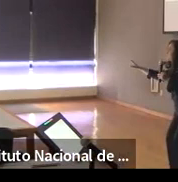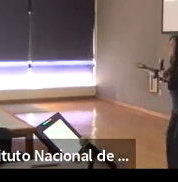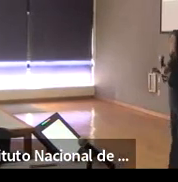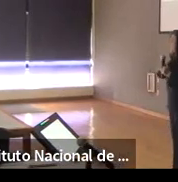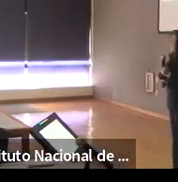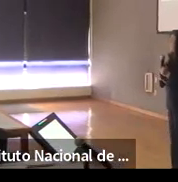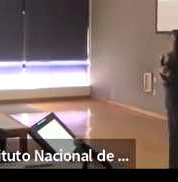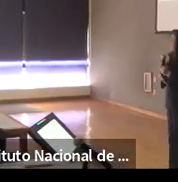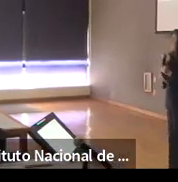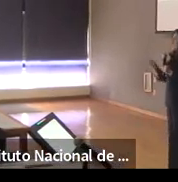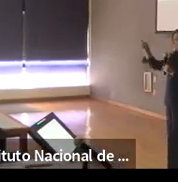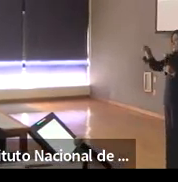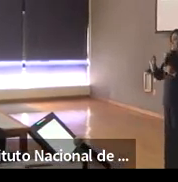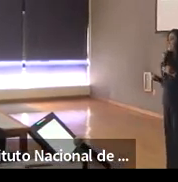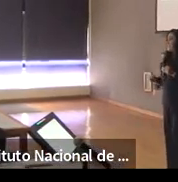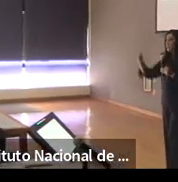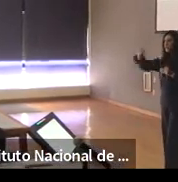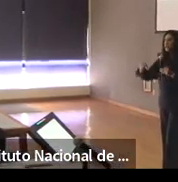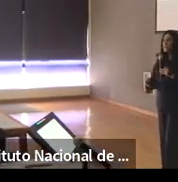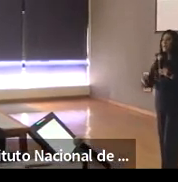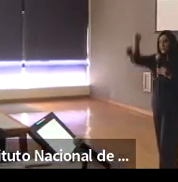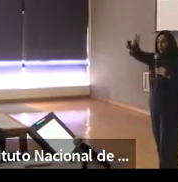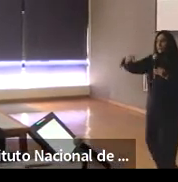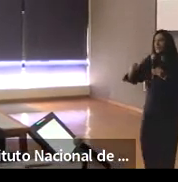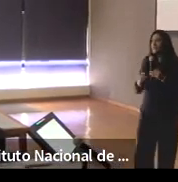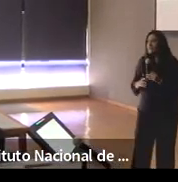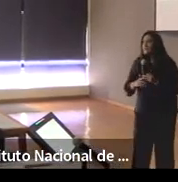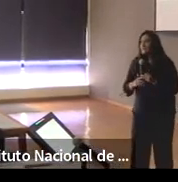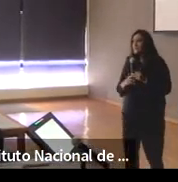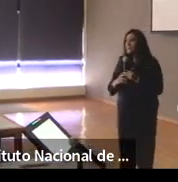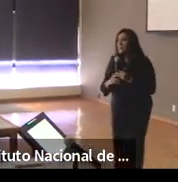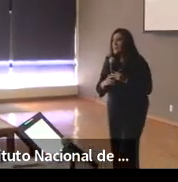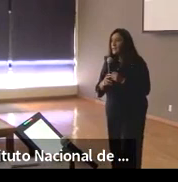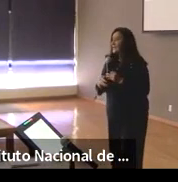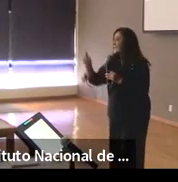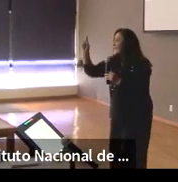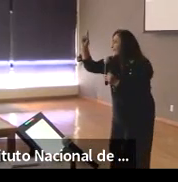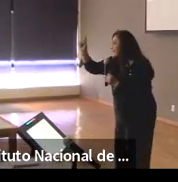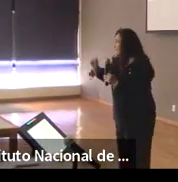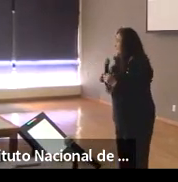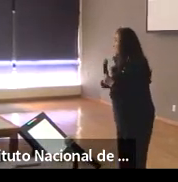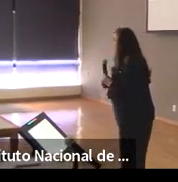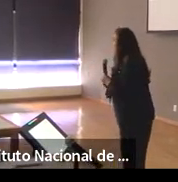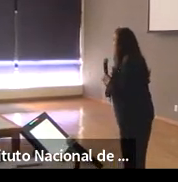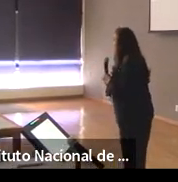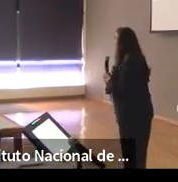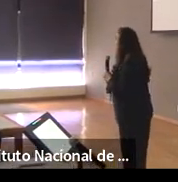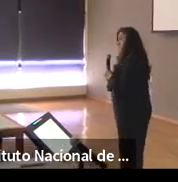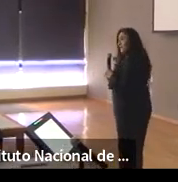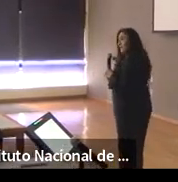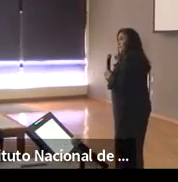y nadie me critique Y sabes qué lo que yo diga es lo que vale y ahí